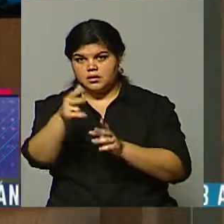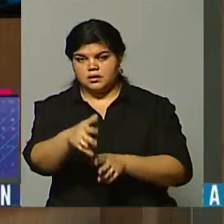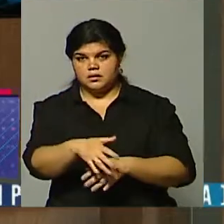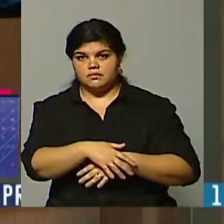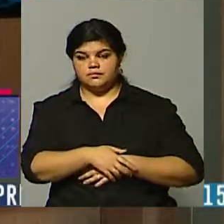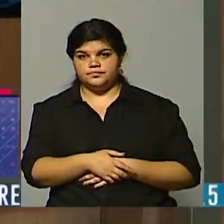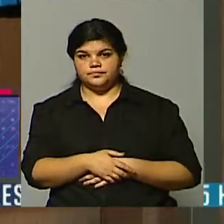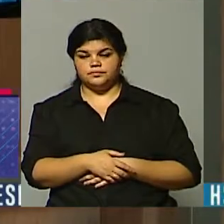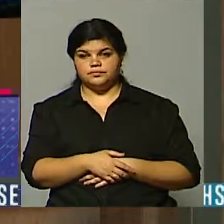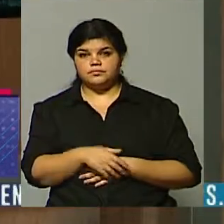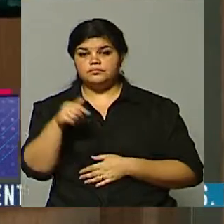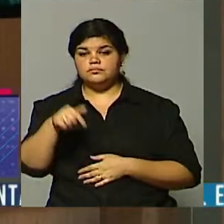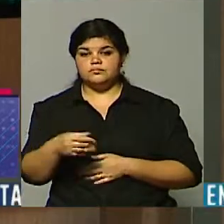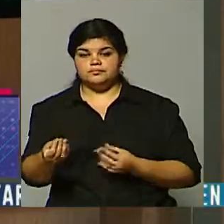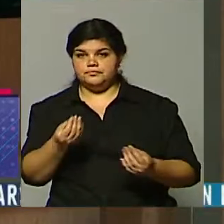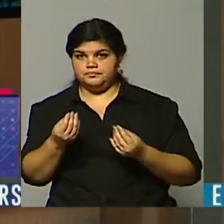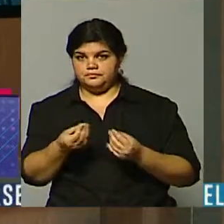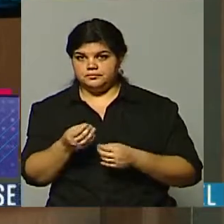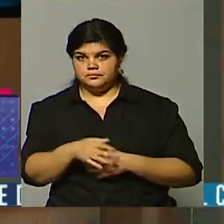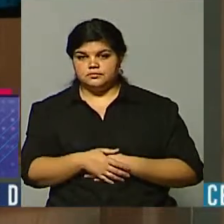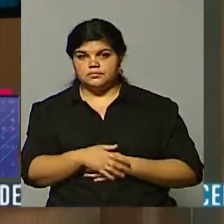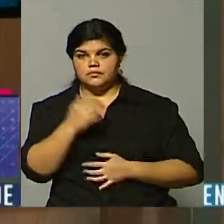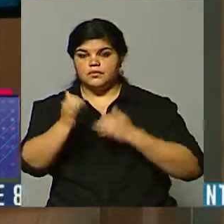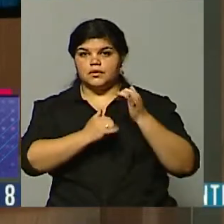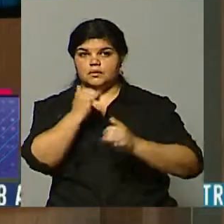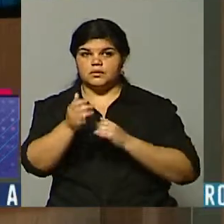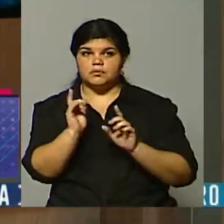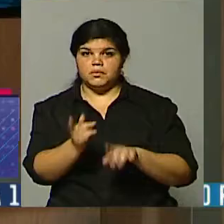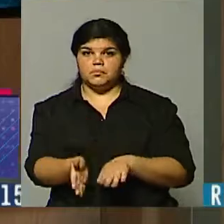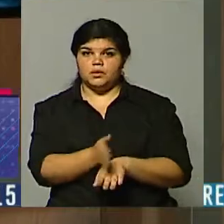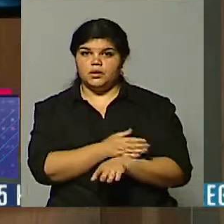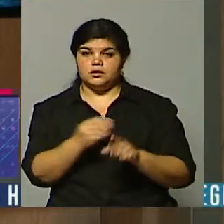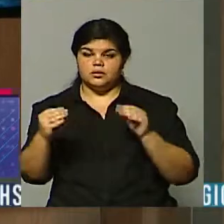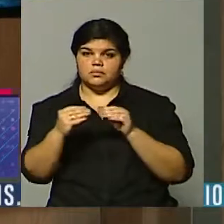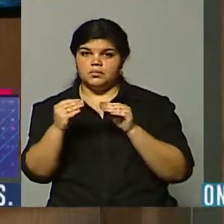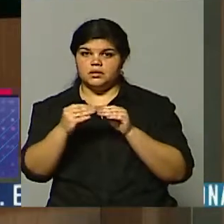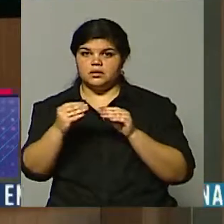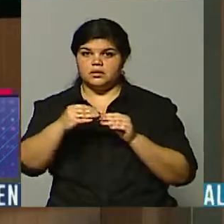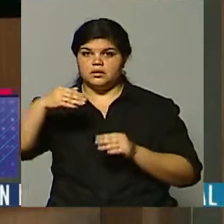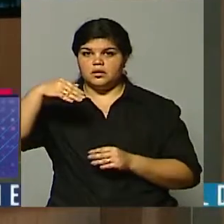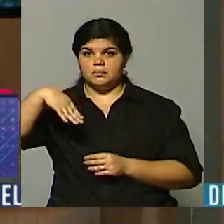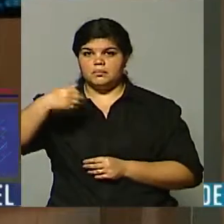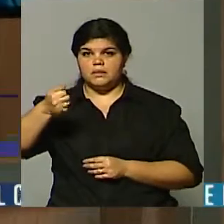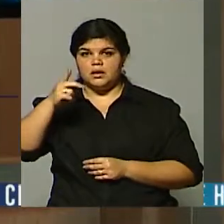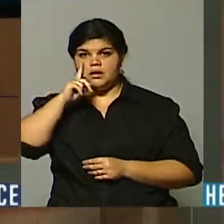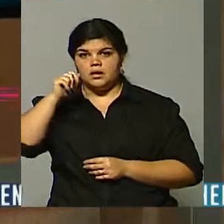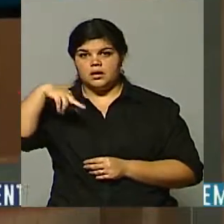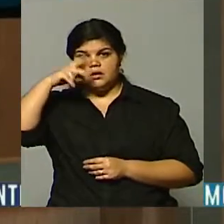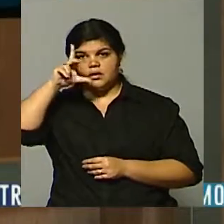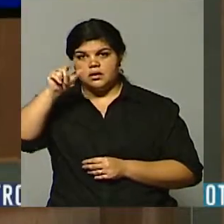Ahora llegó el momento de hablar de lo que ya habíamos anticipado con nuestra compañera Marianela Sánchez Moya, que está vinculada en un